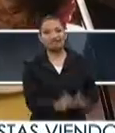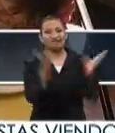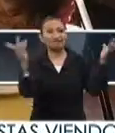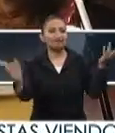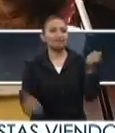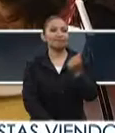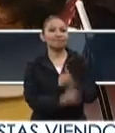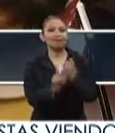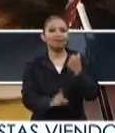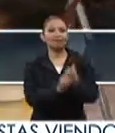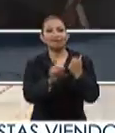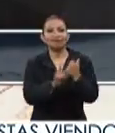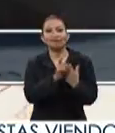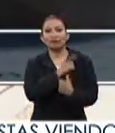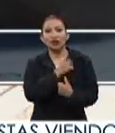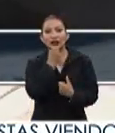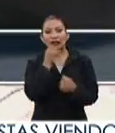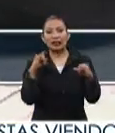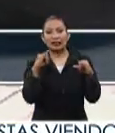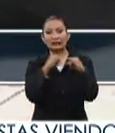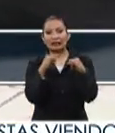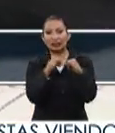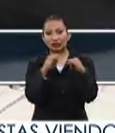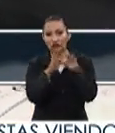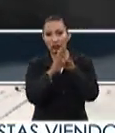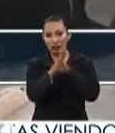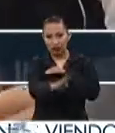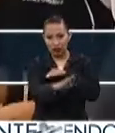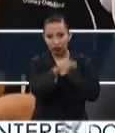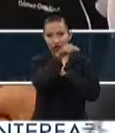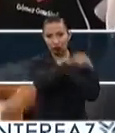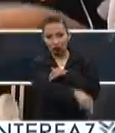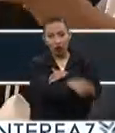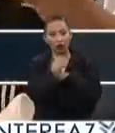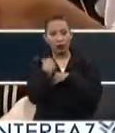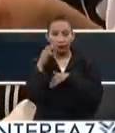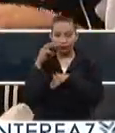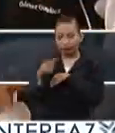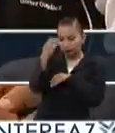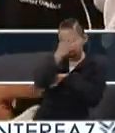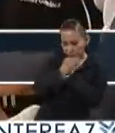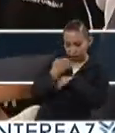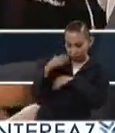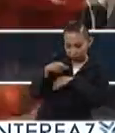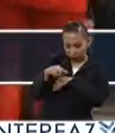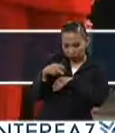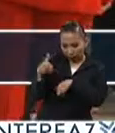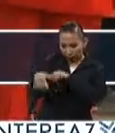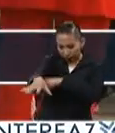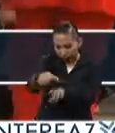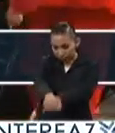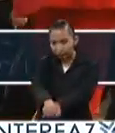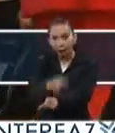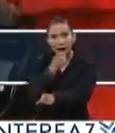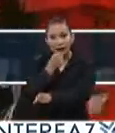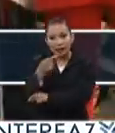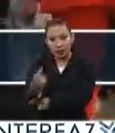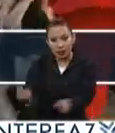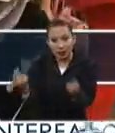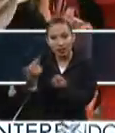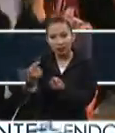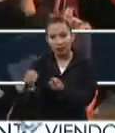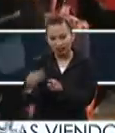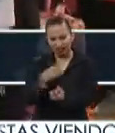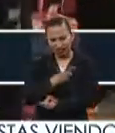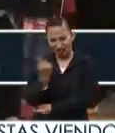estas acciones donde el Instituto Nacional de Migración hace la revisión y la detención de algunos de